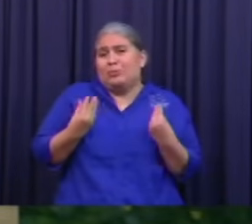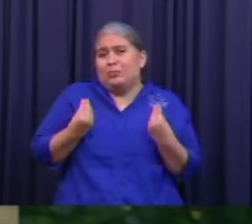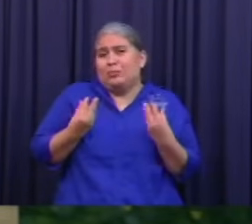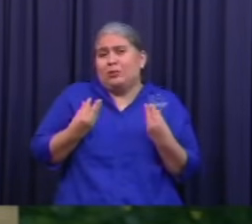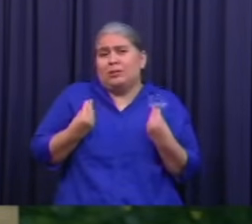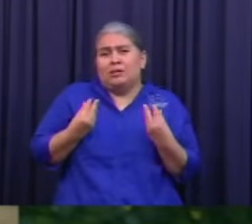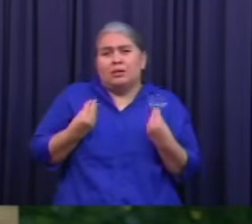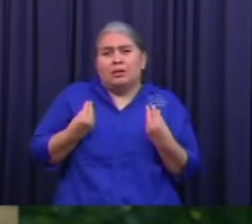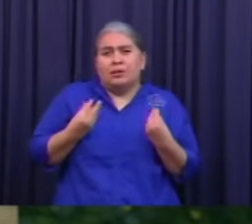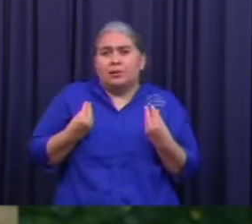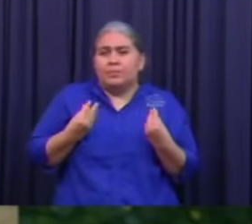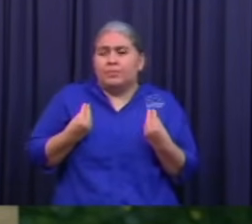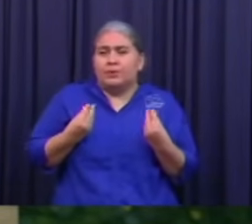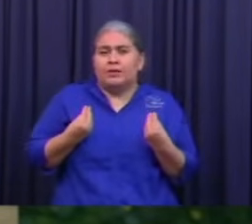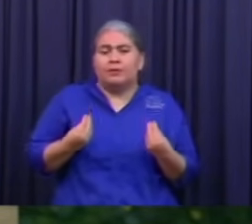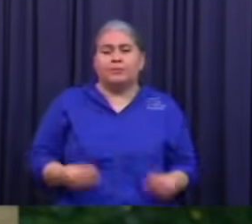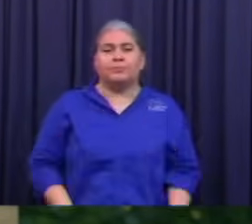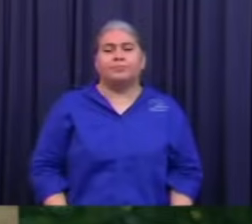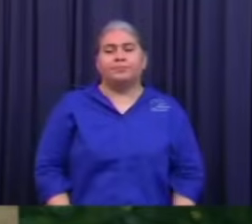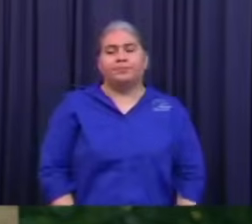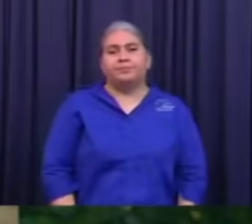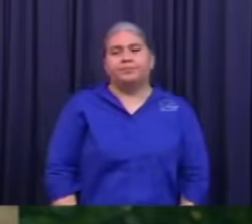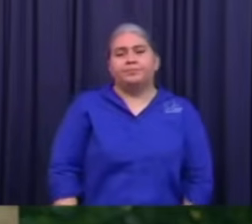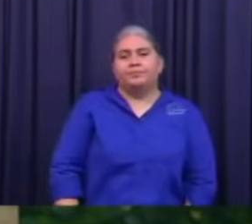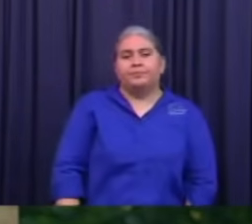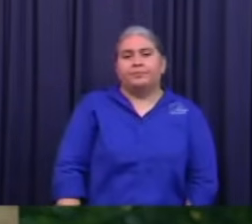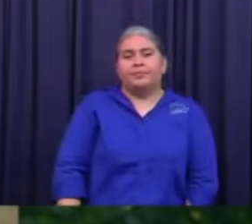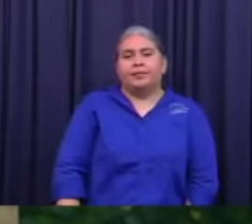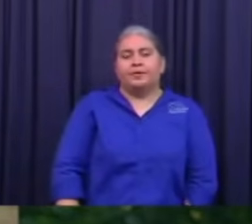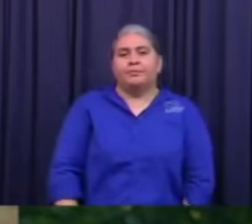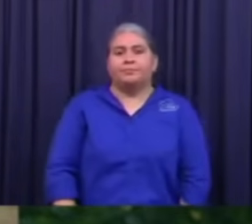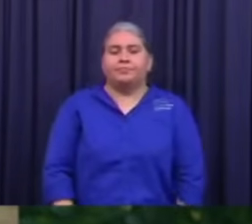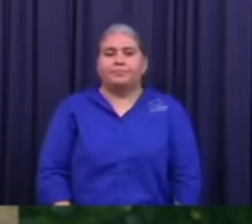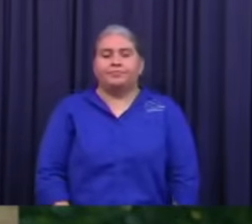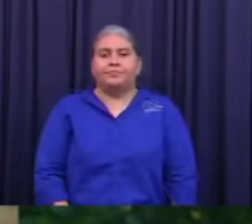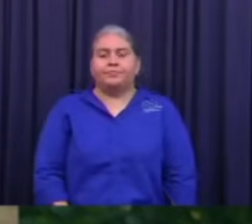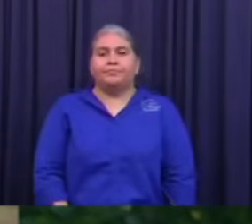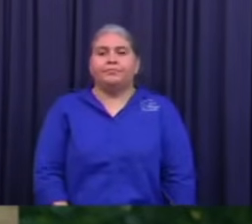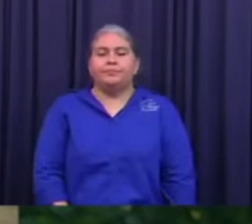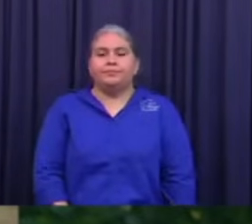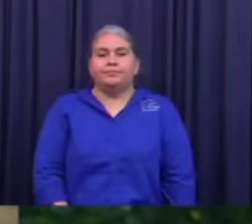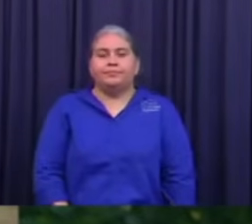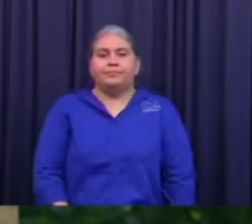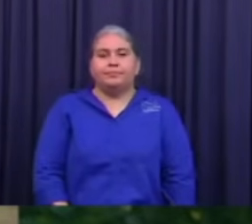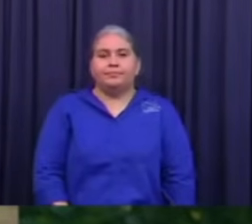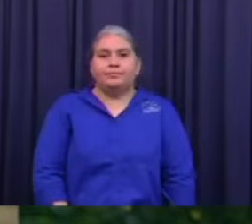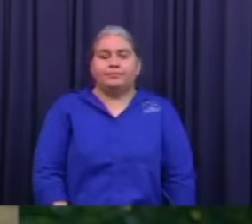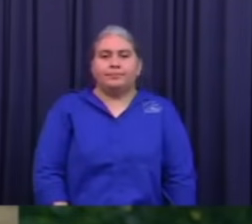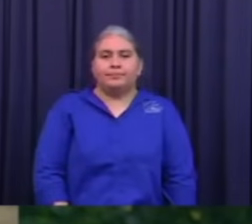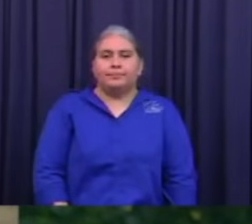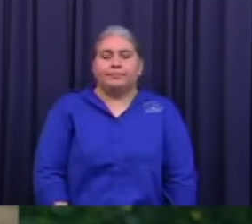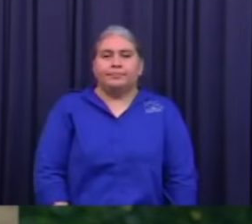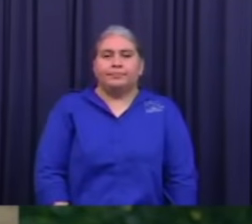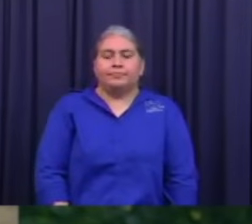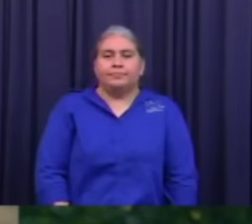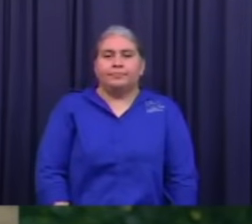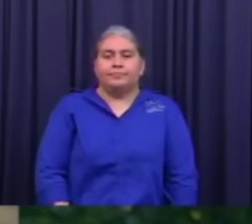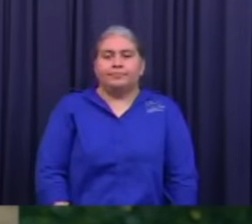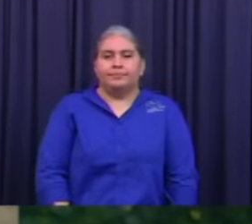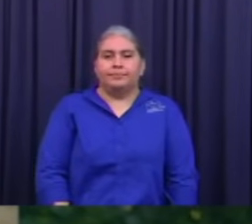temor Okay entonces aquí aquí quiero continuar tuve mucho